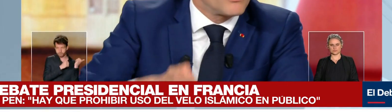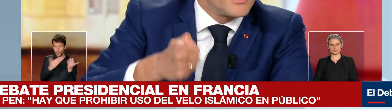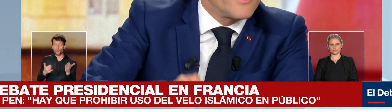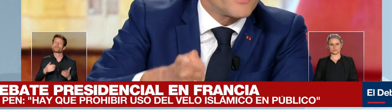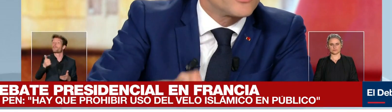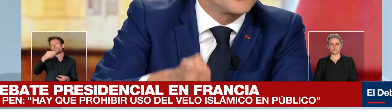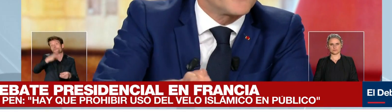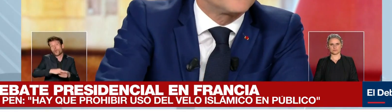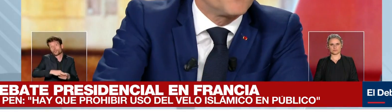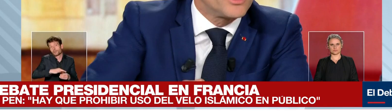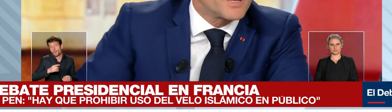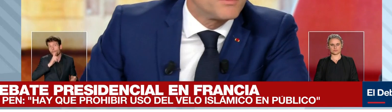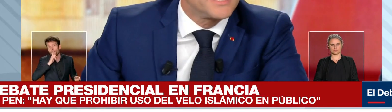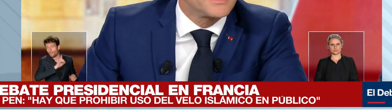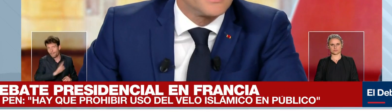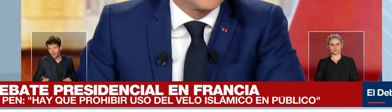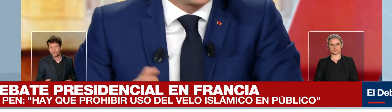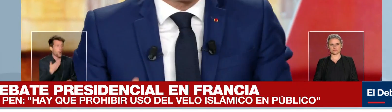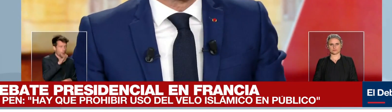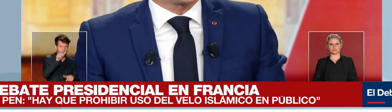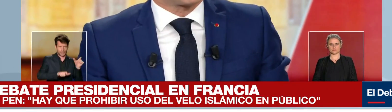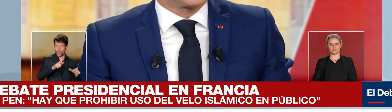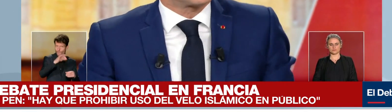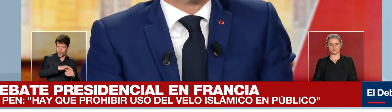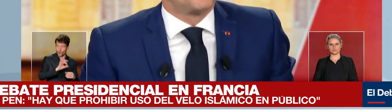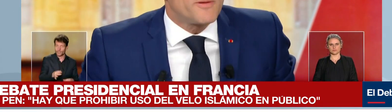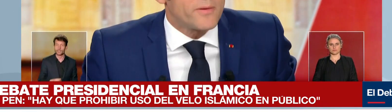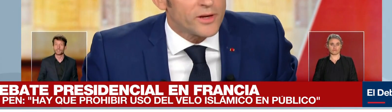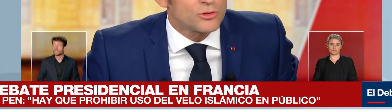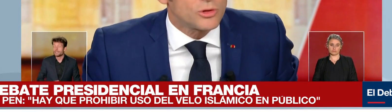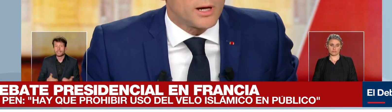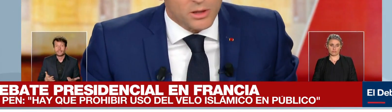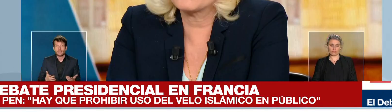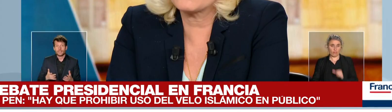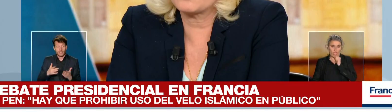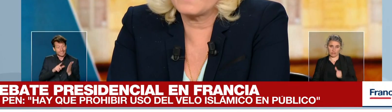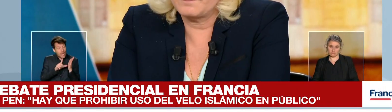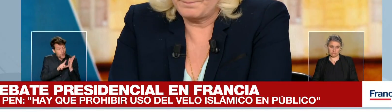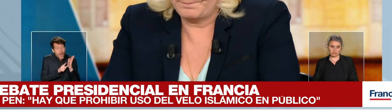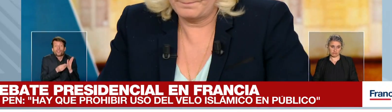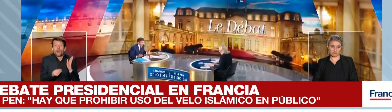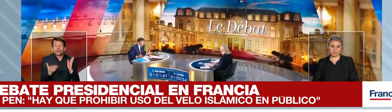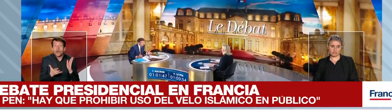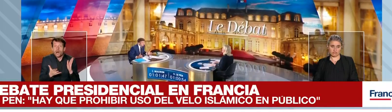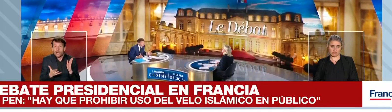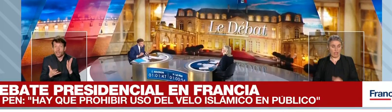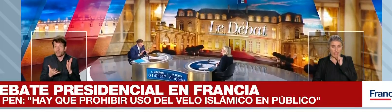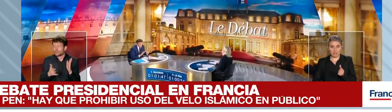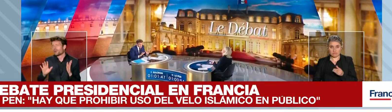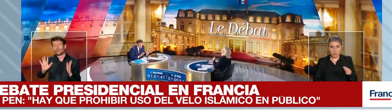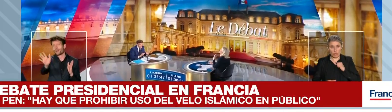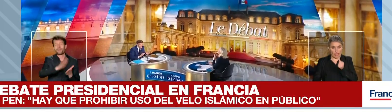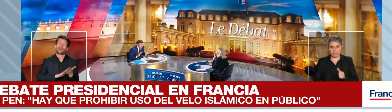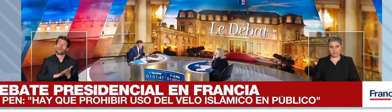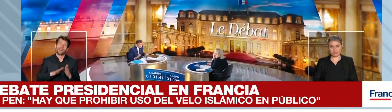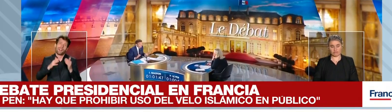otros tuvieron el coraje de votarla para la reafirmación de los principios de la República y permitió hacer que lo que no podíamos hacer antes. Nada. No, señora, no diga